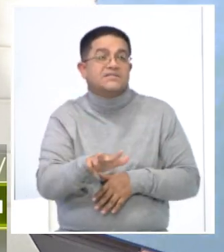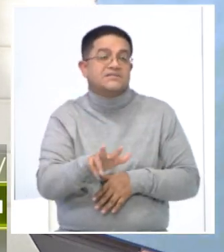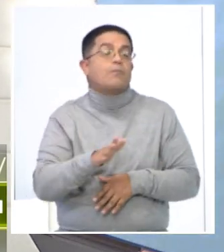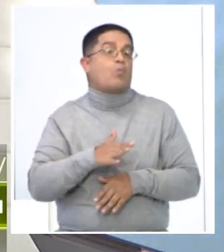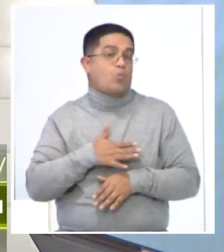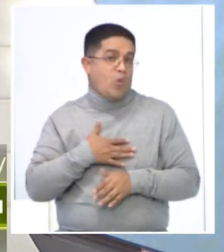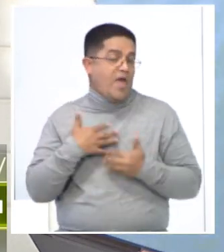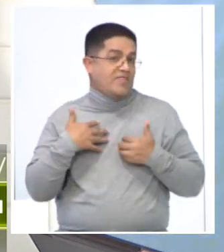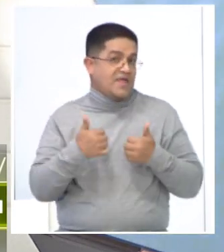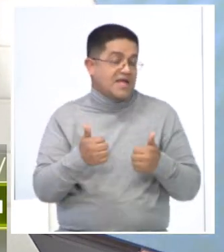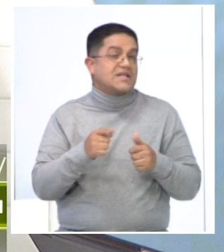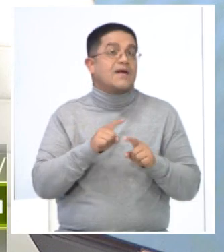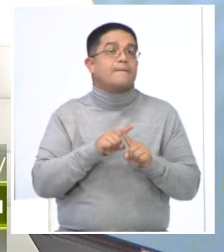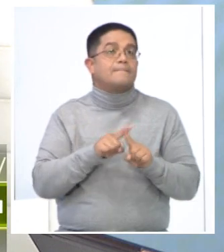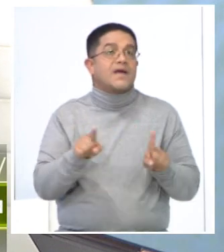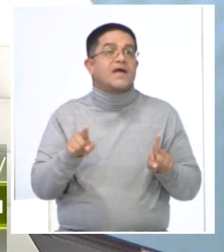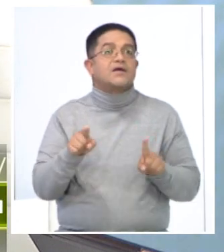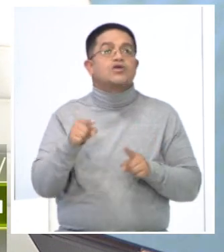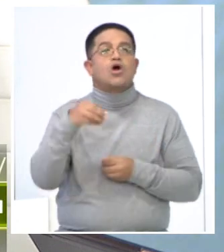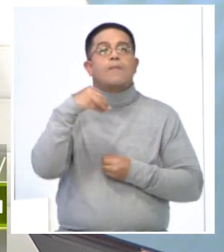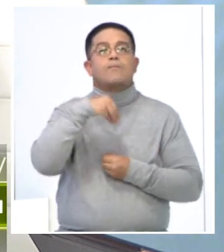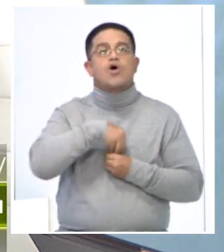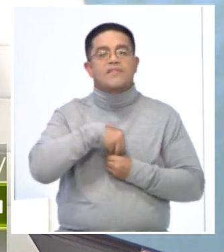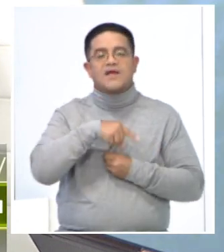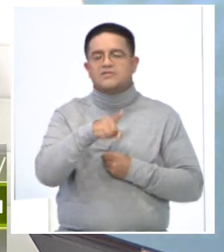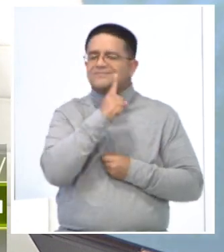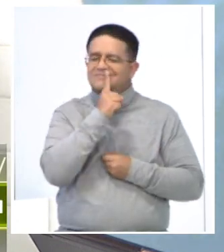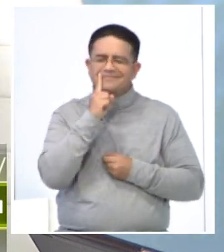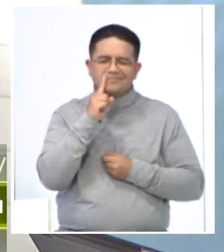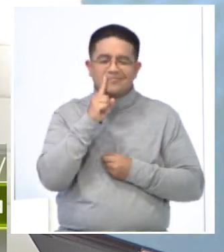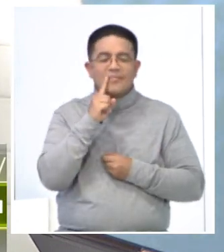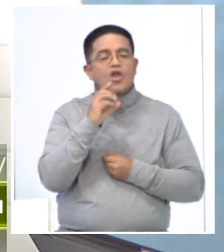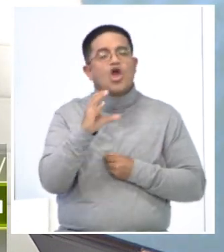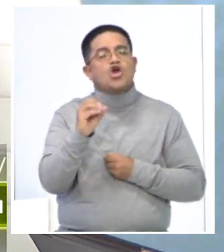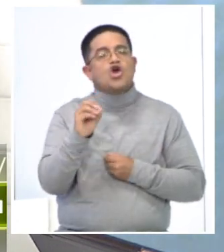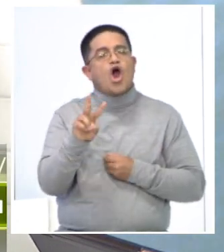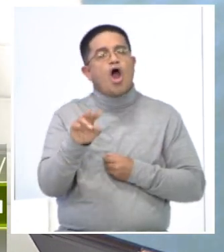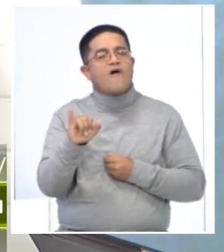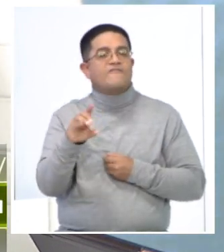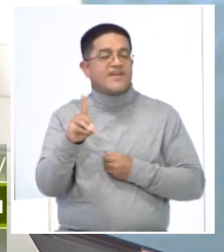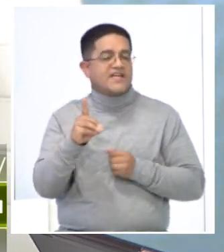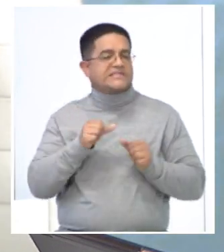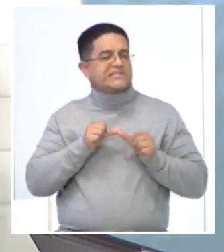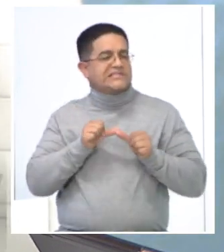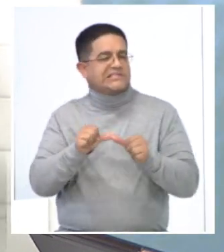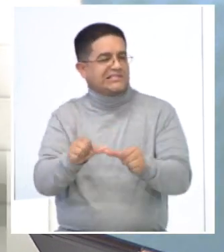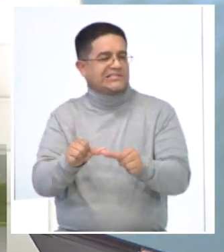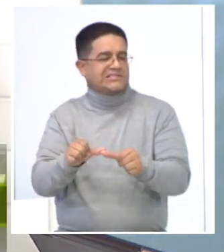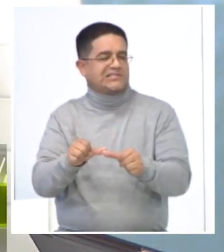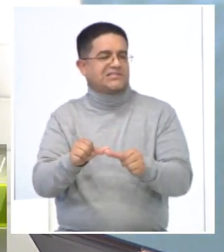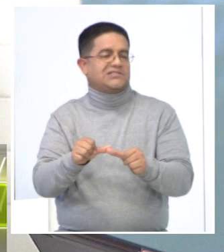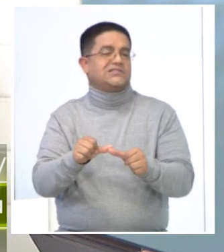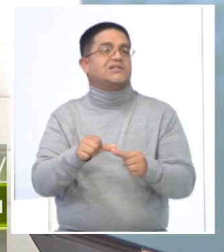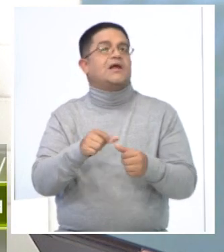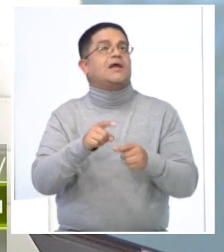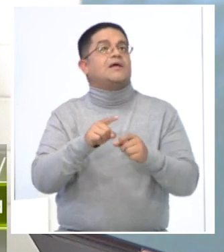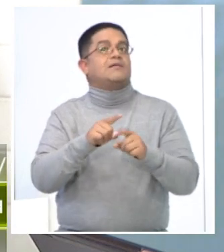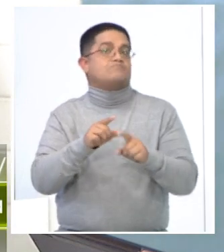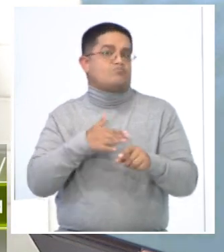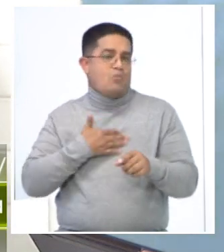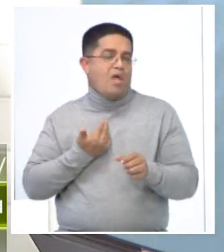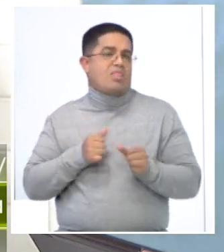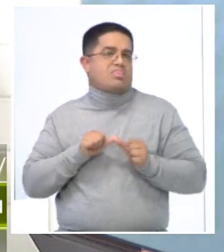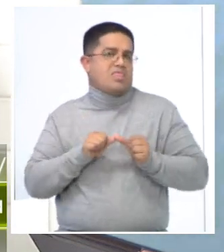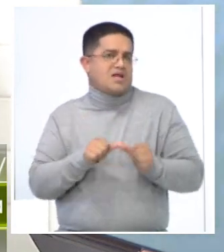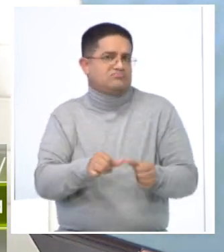enfermedad recordemos que estamos hablando del covid prolongado que tiene una cantidad de síntomas son síntomas que pueden permanecer